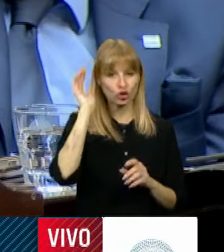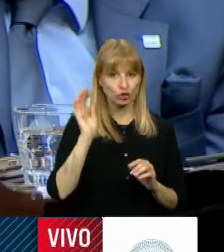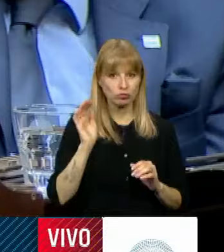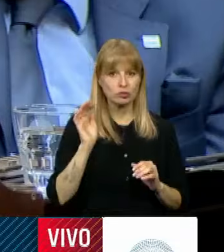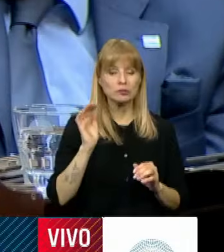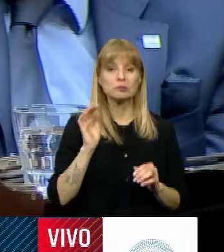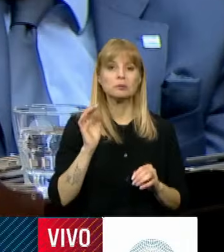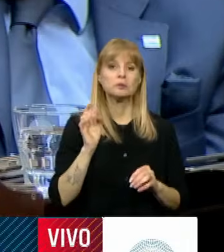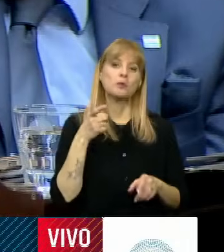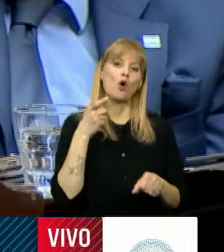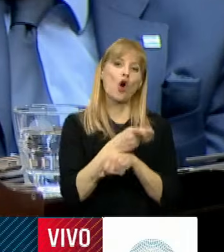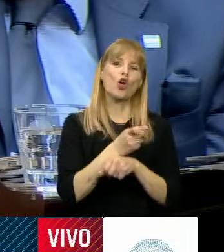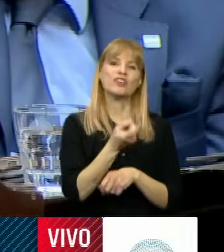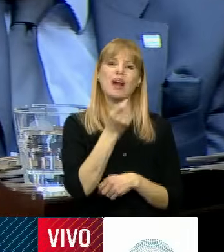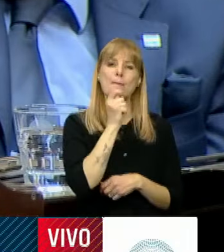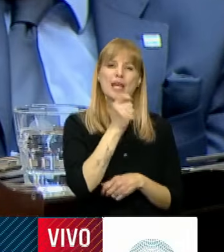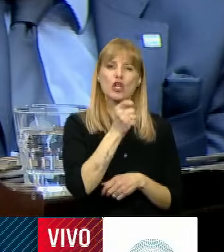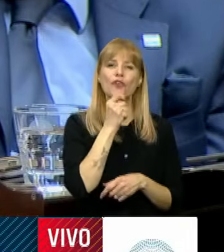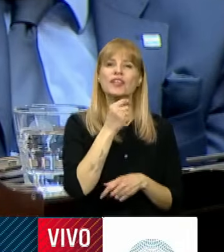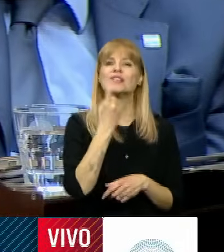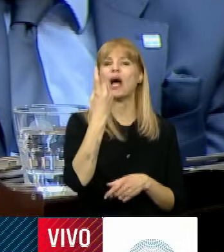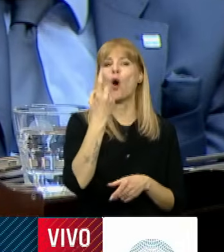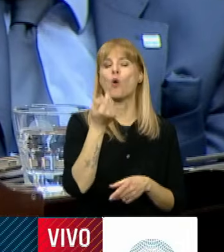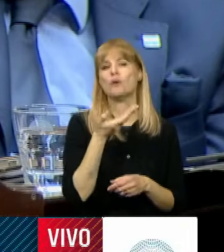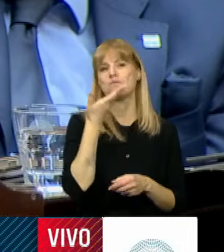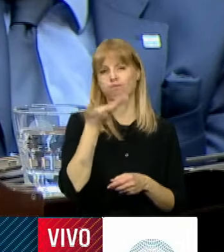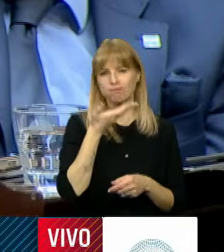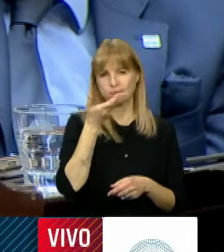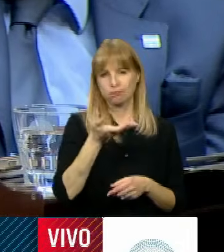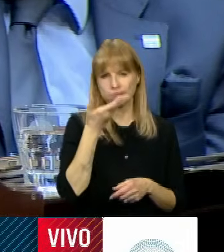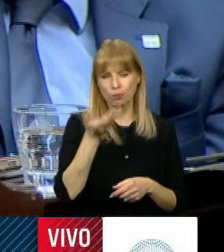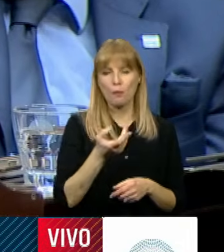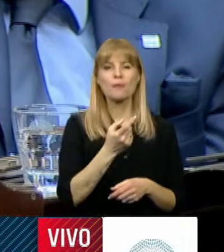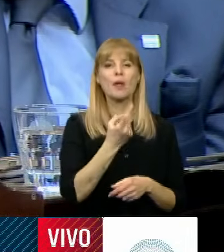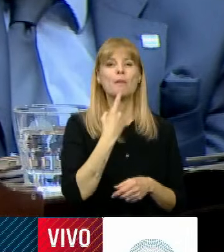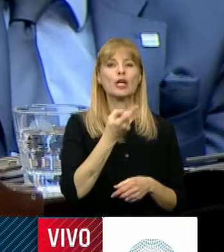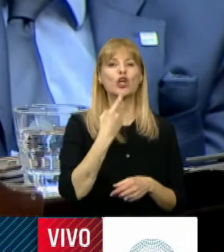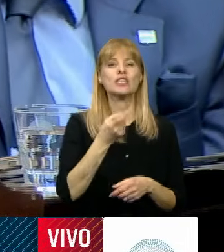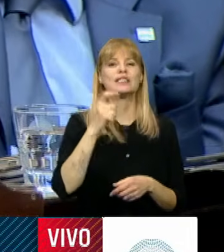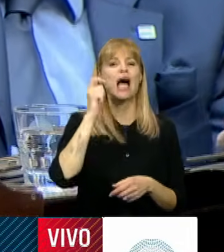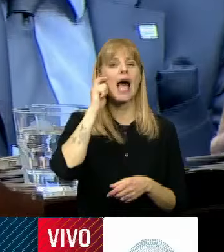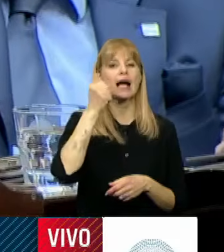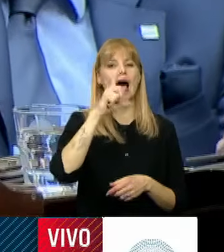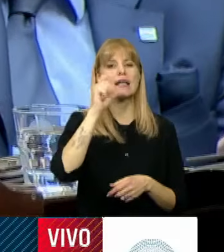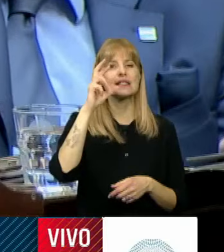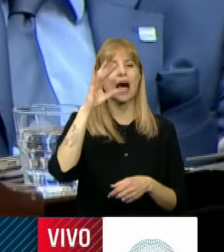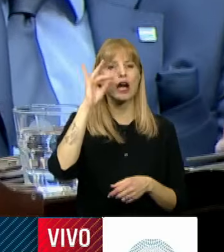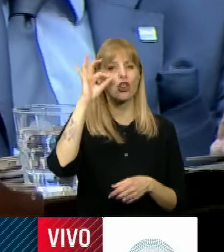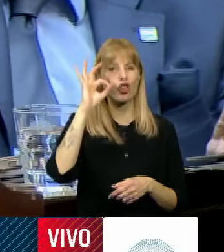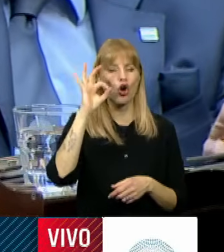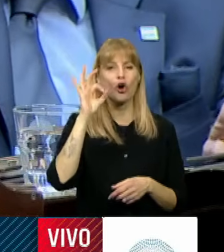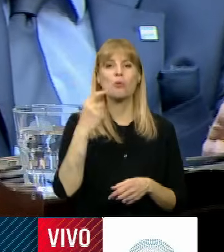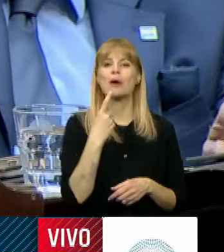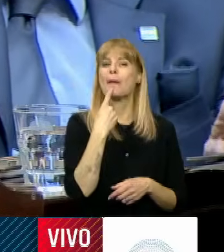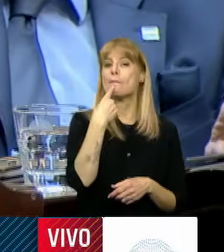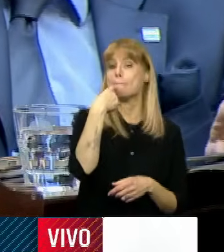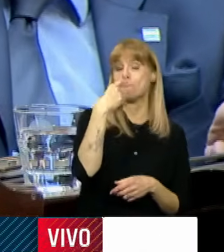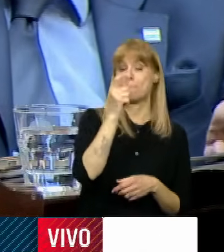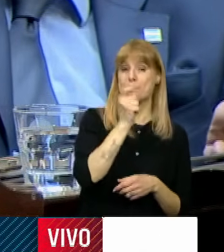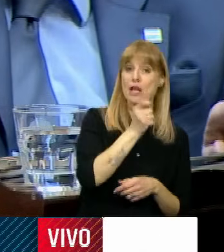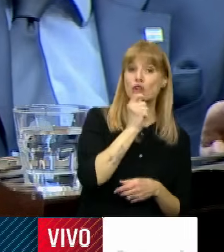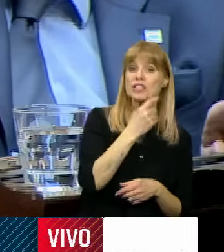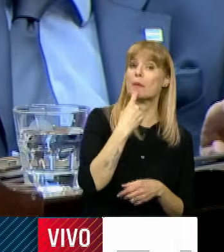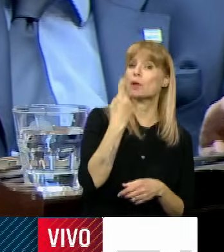en una de sus alocuciones al periodista Nicolás Gallardo, porque le había preguntado sobre